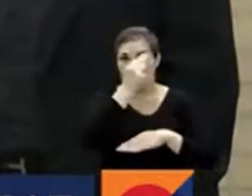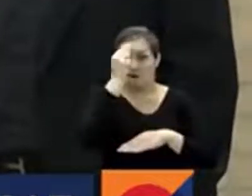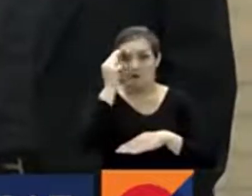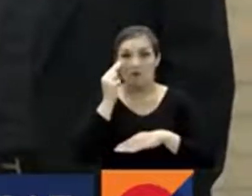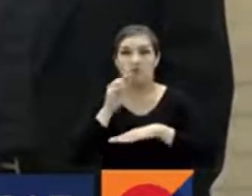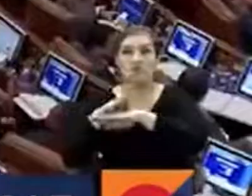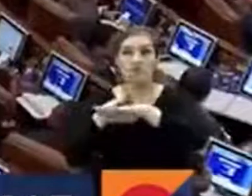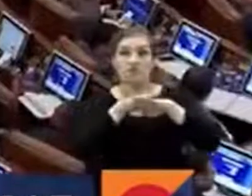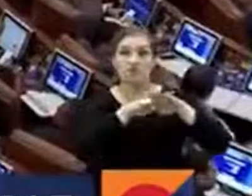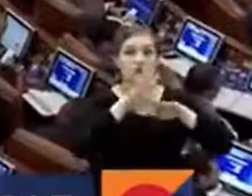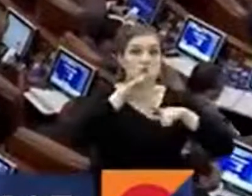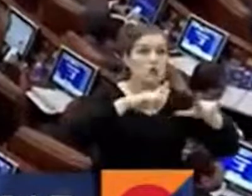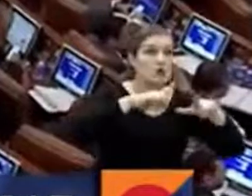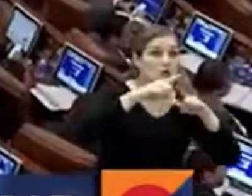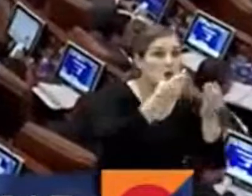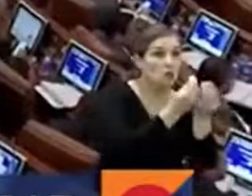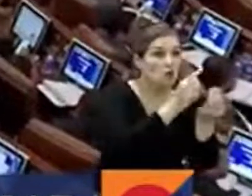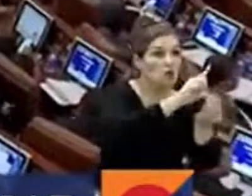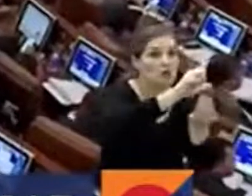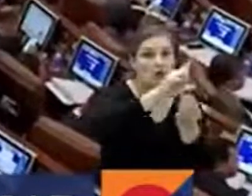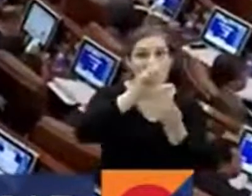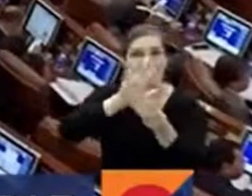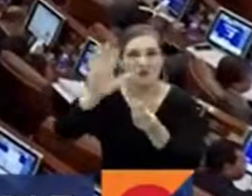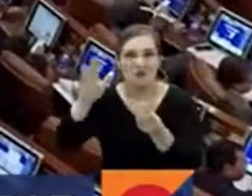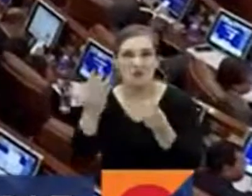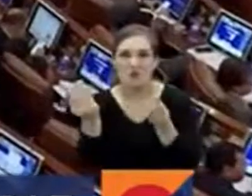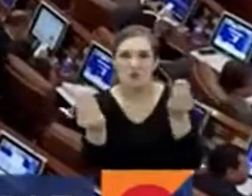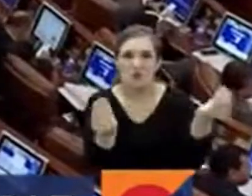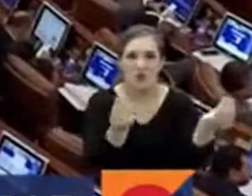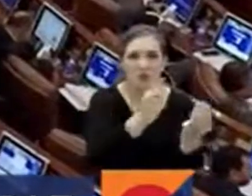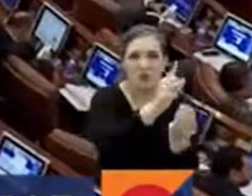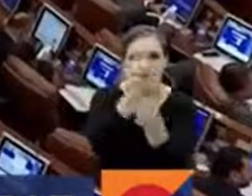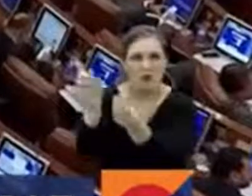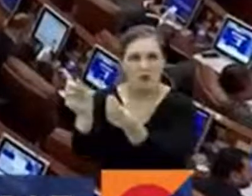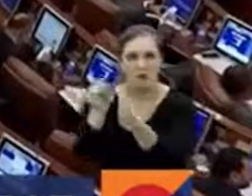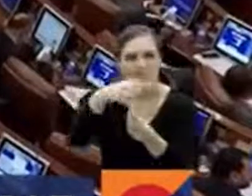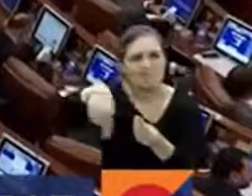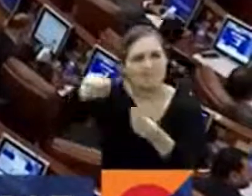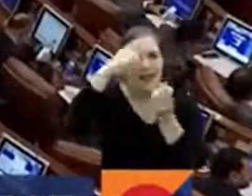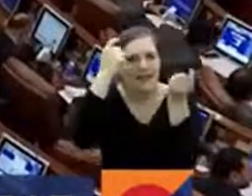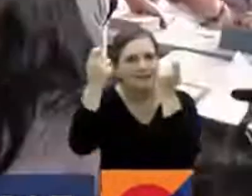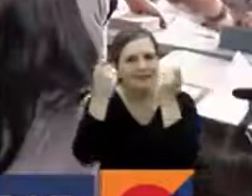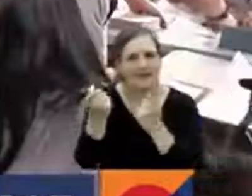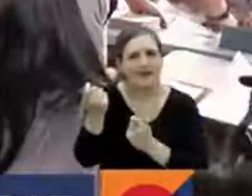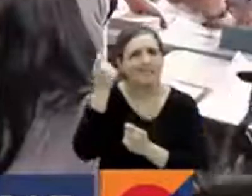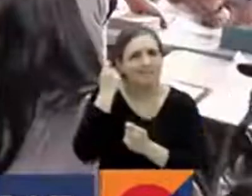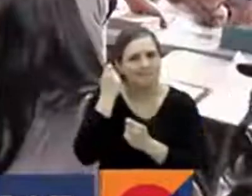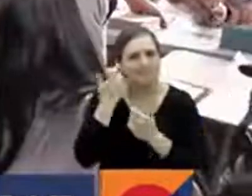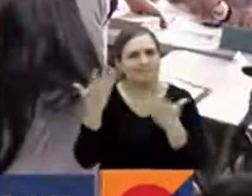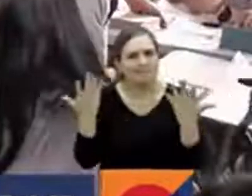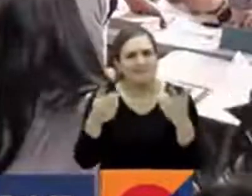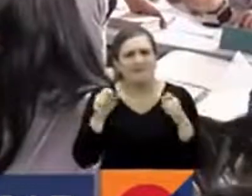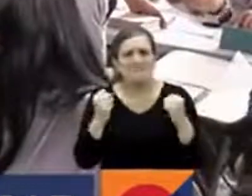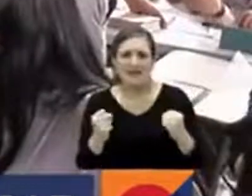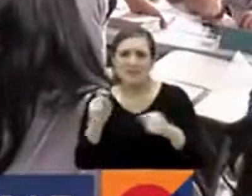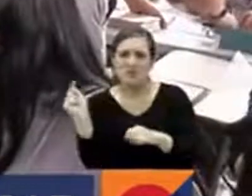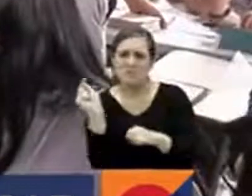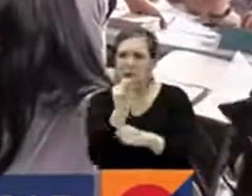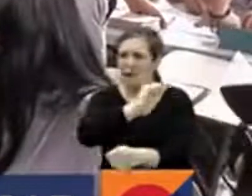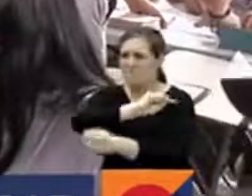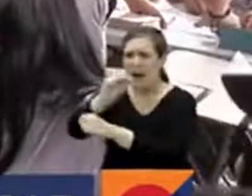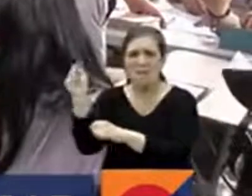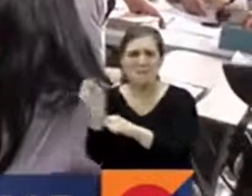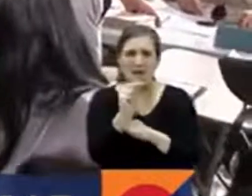a los partidos y movimientos políticos a reflexionar sobre las estrategias usadas en la contienda electoral en la que imperaron ataques